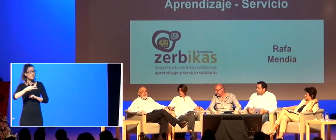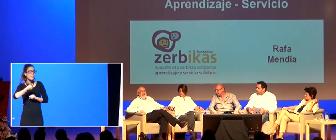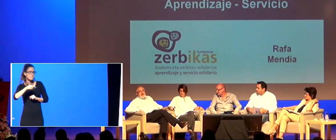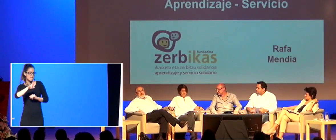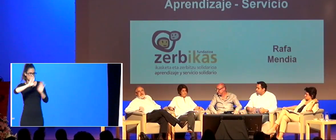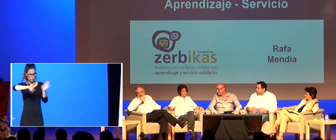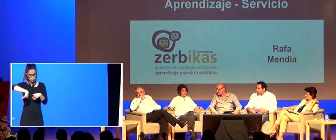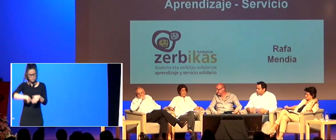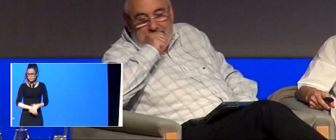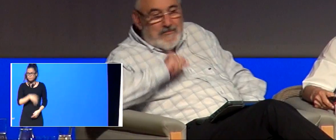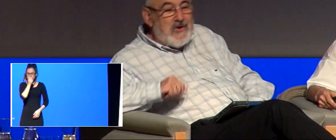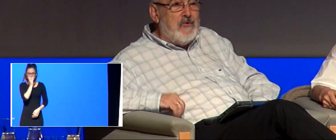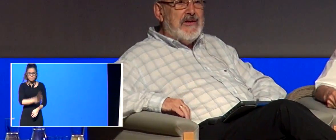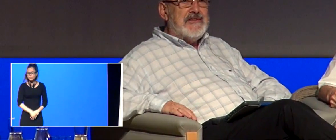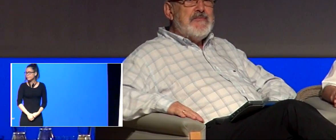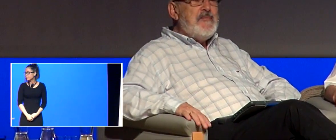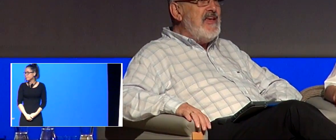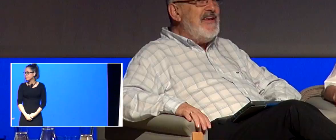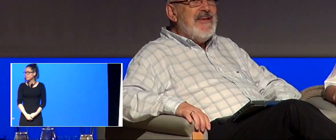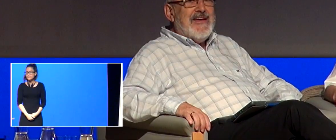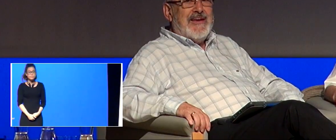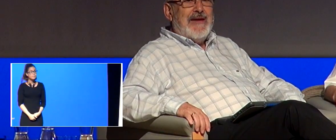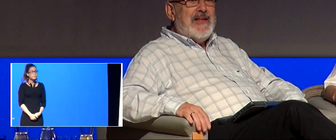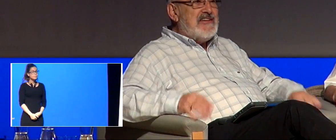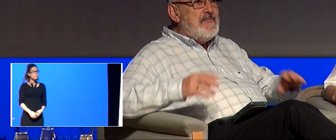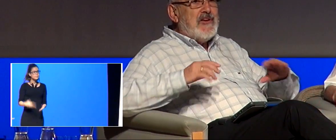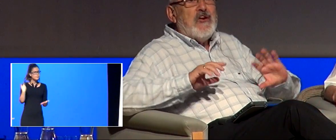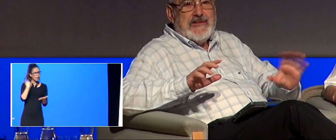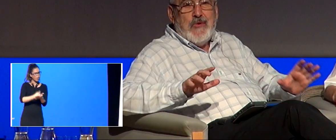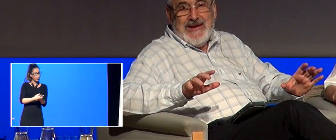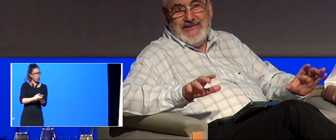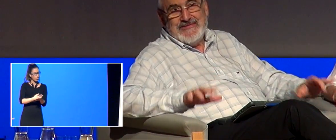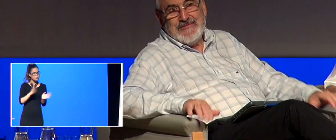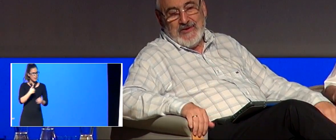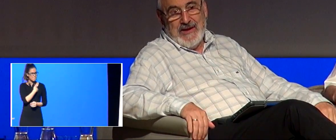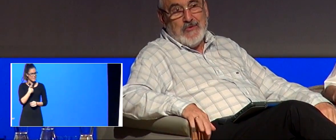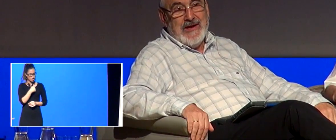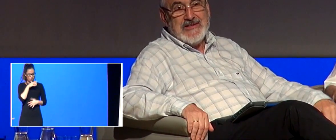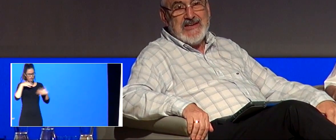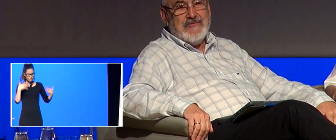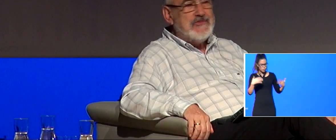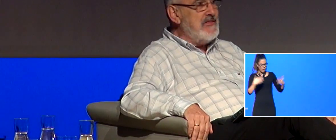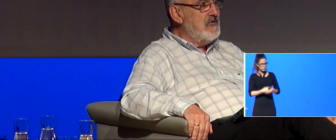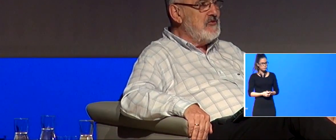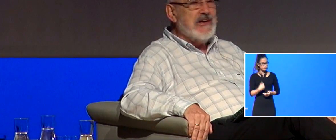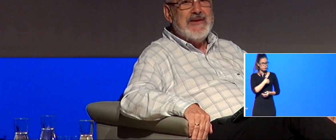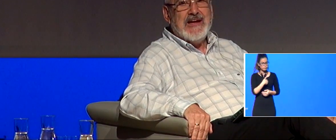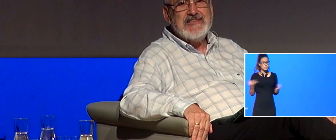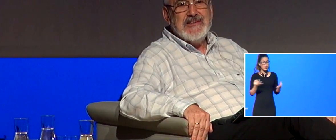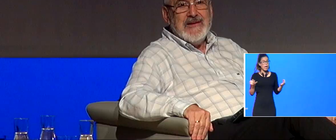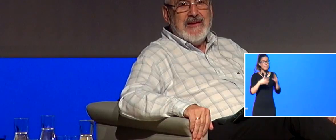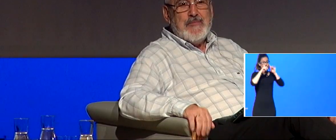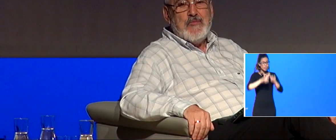Adelante. Bueno, se me pide que hable desde mi rol actual. Mi rol actual es la Fundación